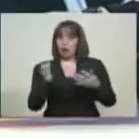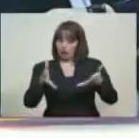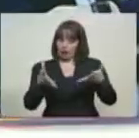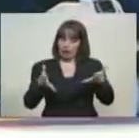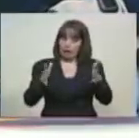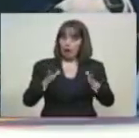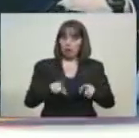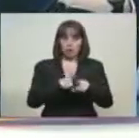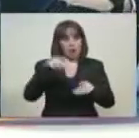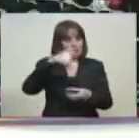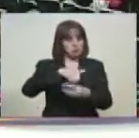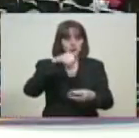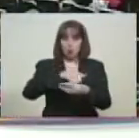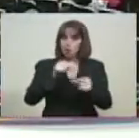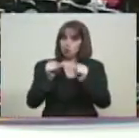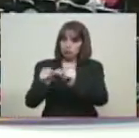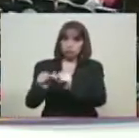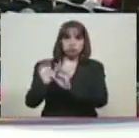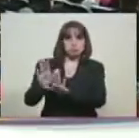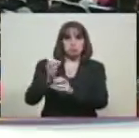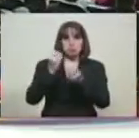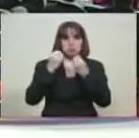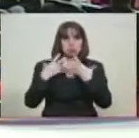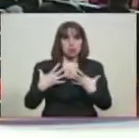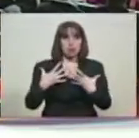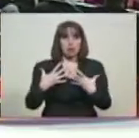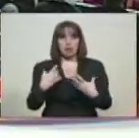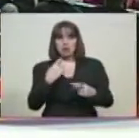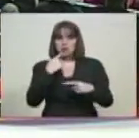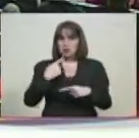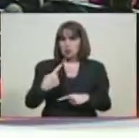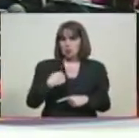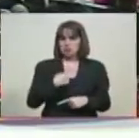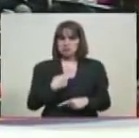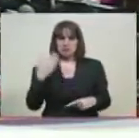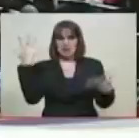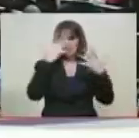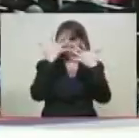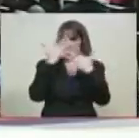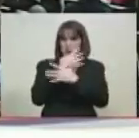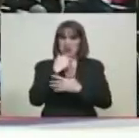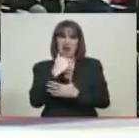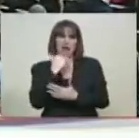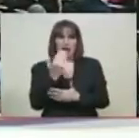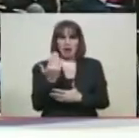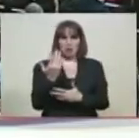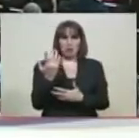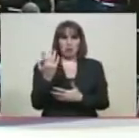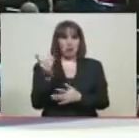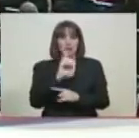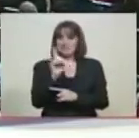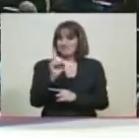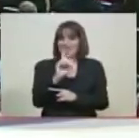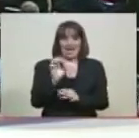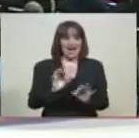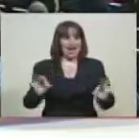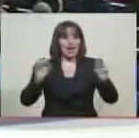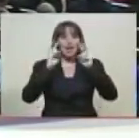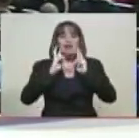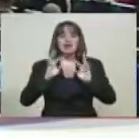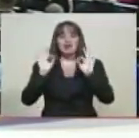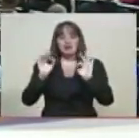voto y yo no tuve ninguna duda ni nosotros tuvimos ninguna duda ni por un segundo